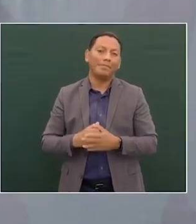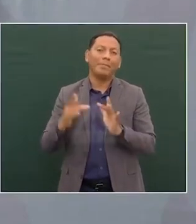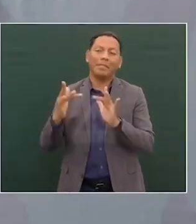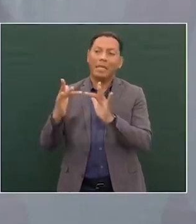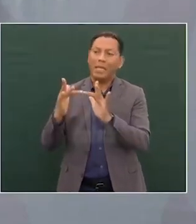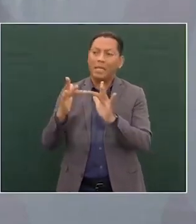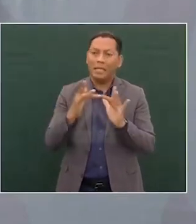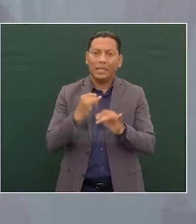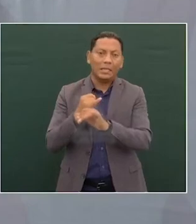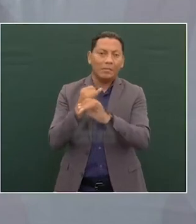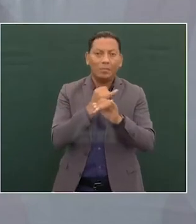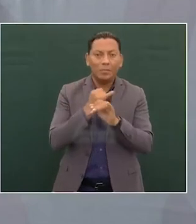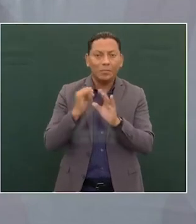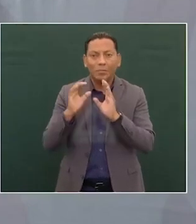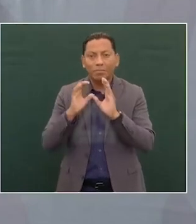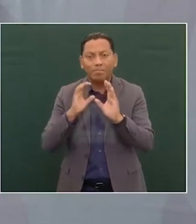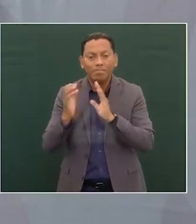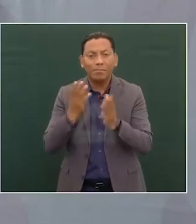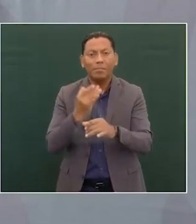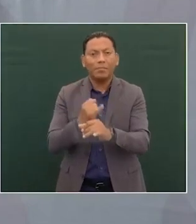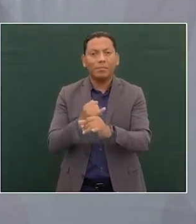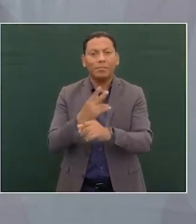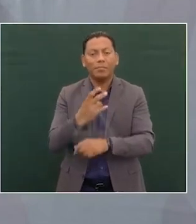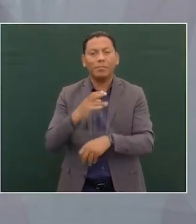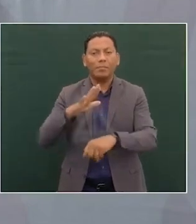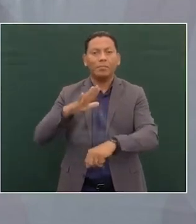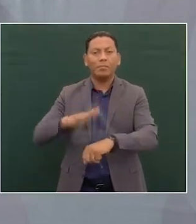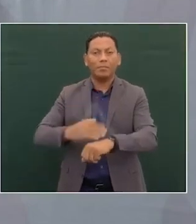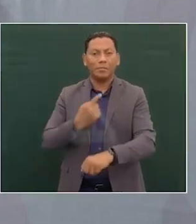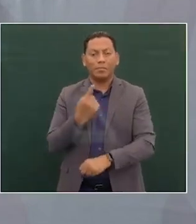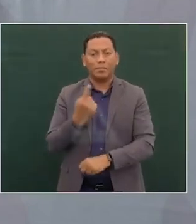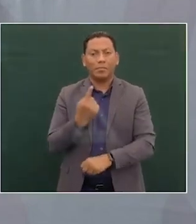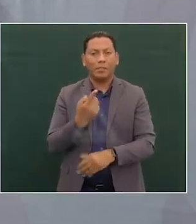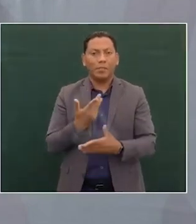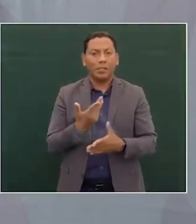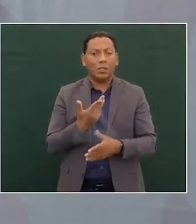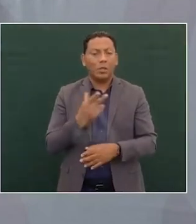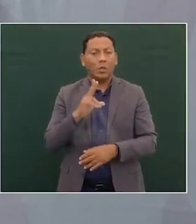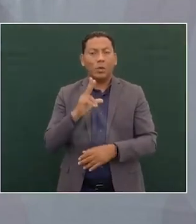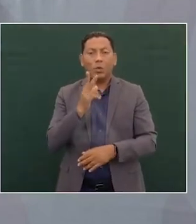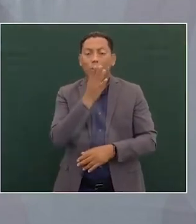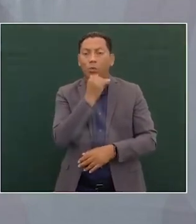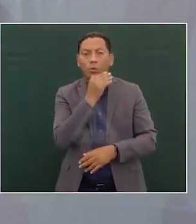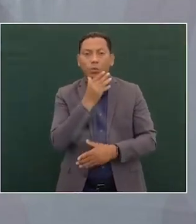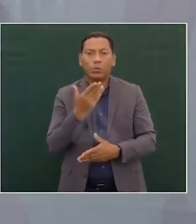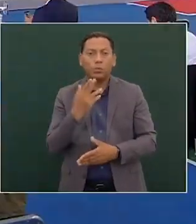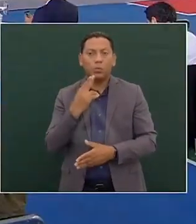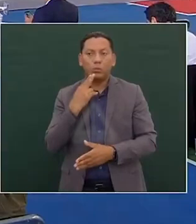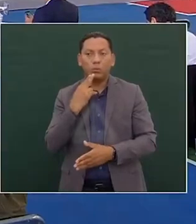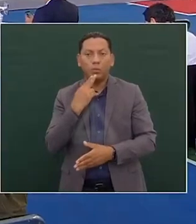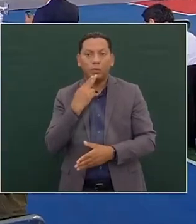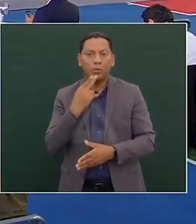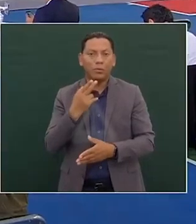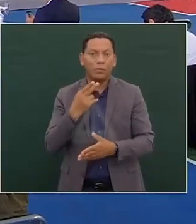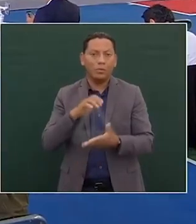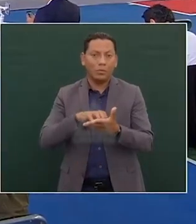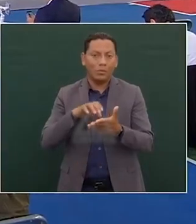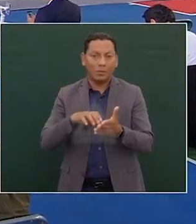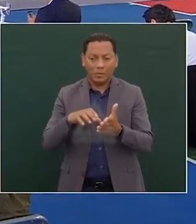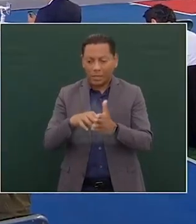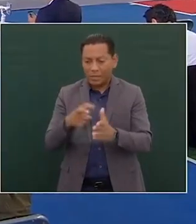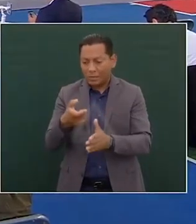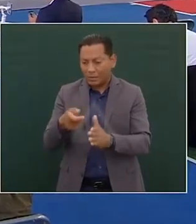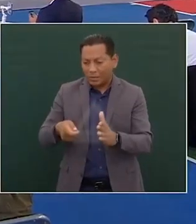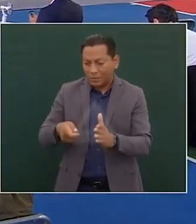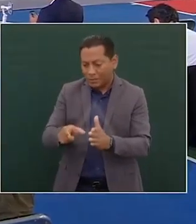conectividad con el sistema de internet, porque no pueden funcionar cajeros, las